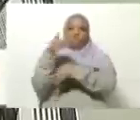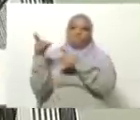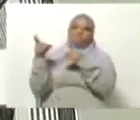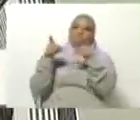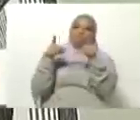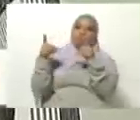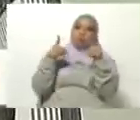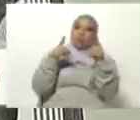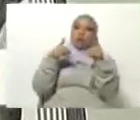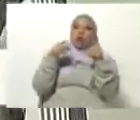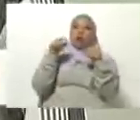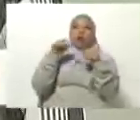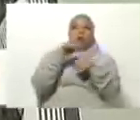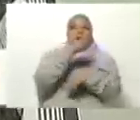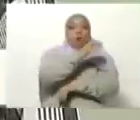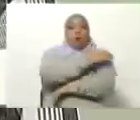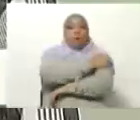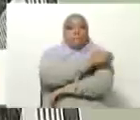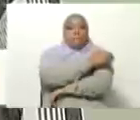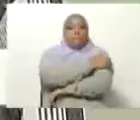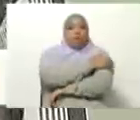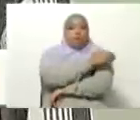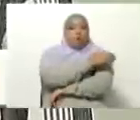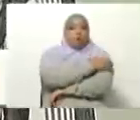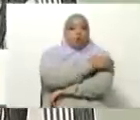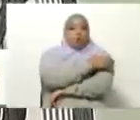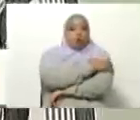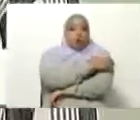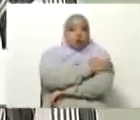La oposición venezolana insiste con el tema electoral.